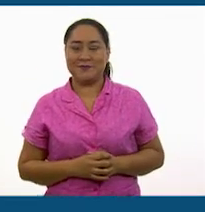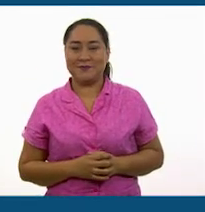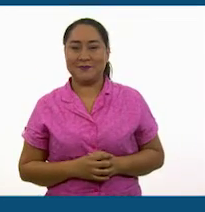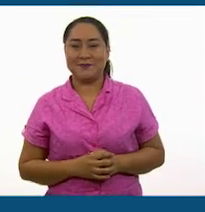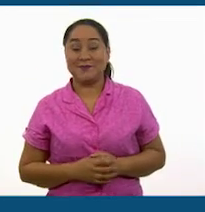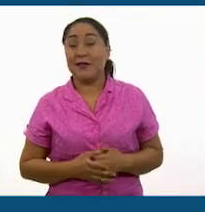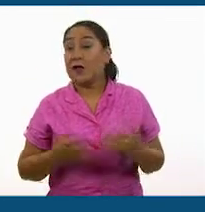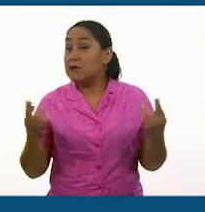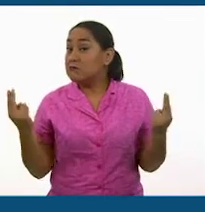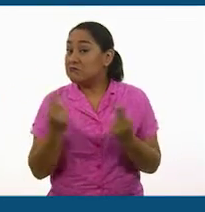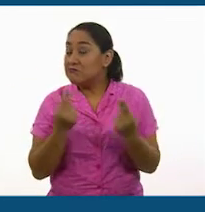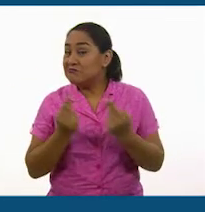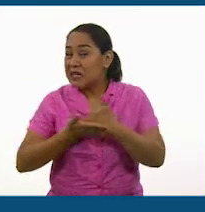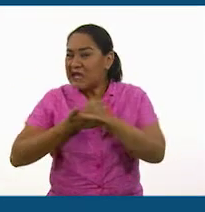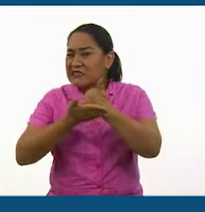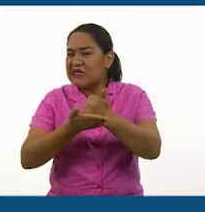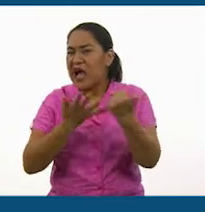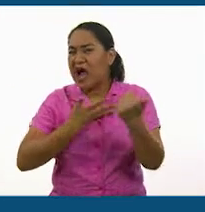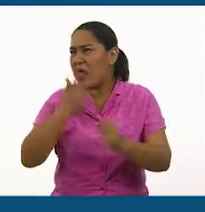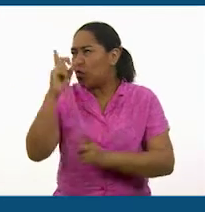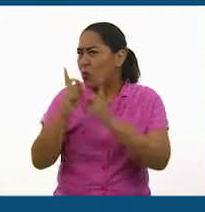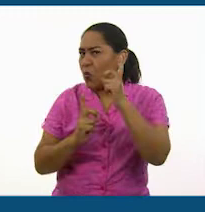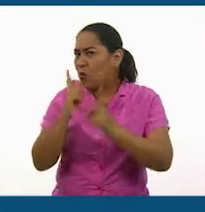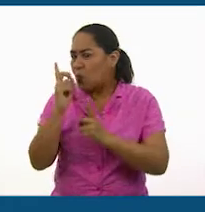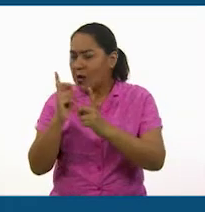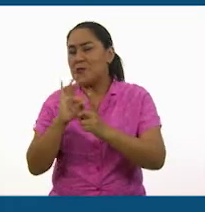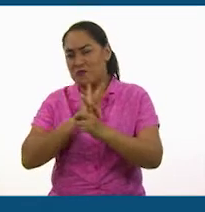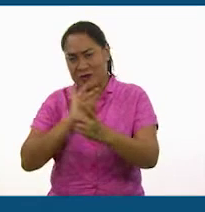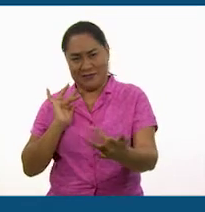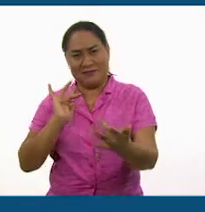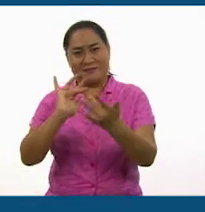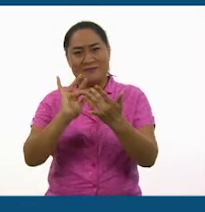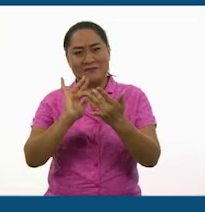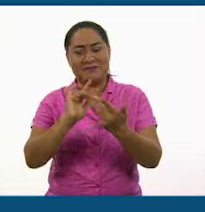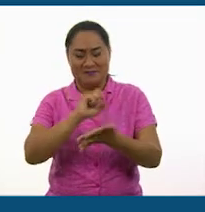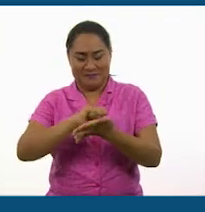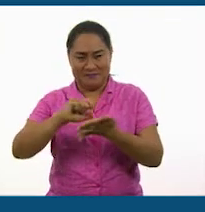Si necesitas ayuda para resolver tus dudas, contáctanos.